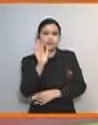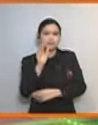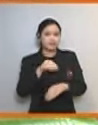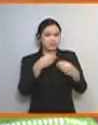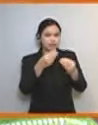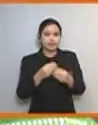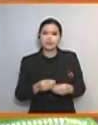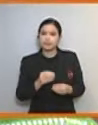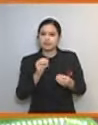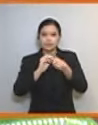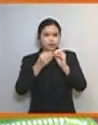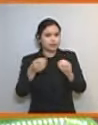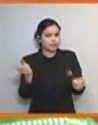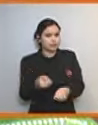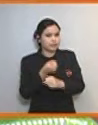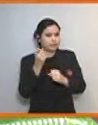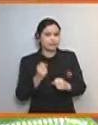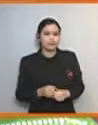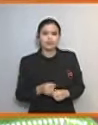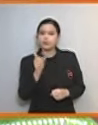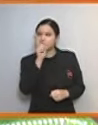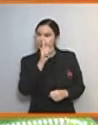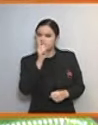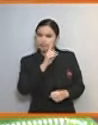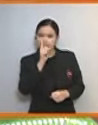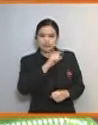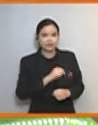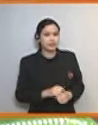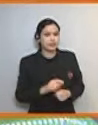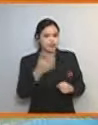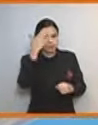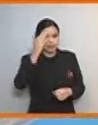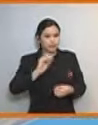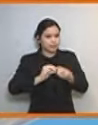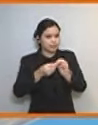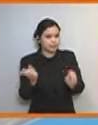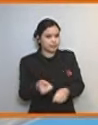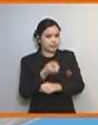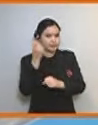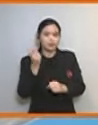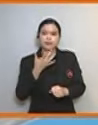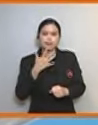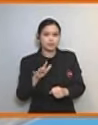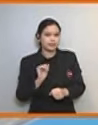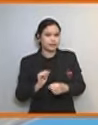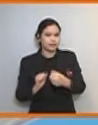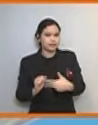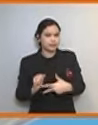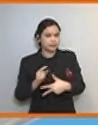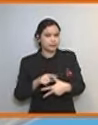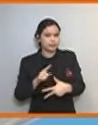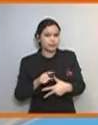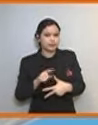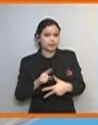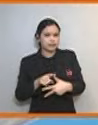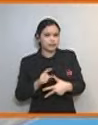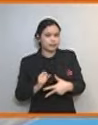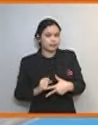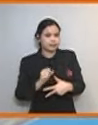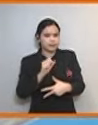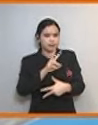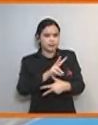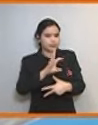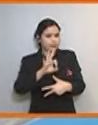los números ganadores. Eso es totalmente falso. Primer número ganador, suerte. Y este es el